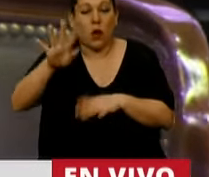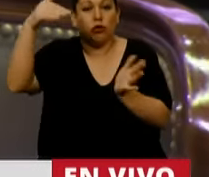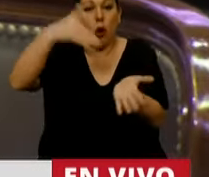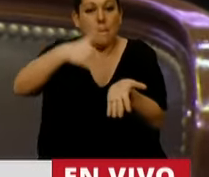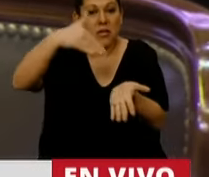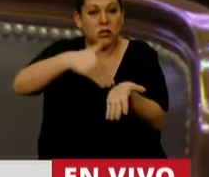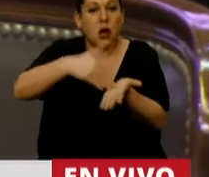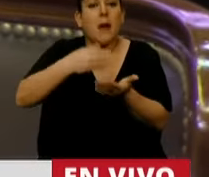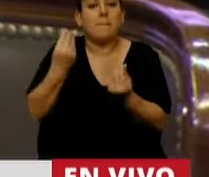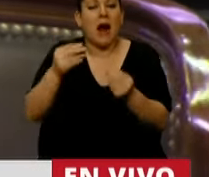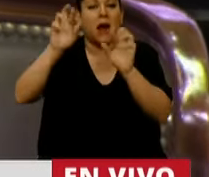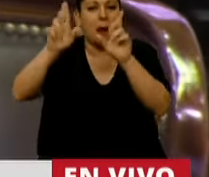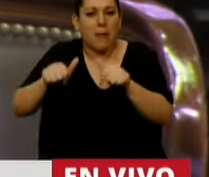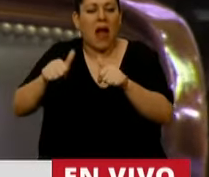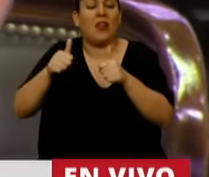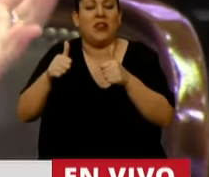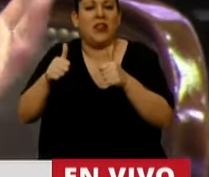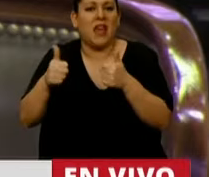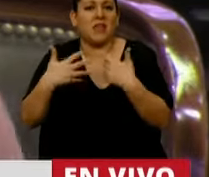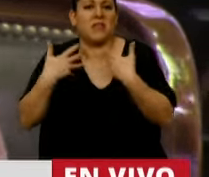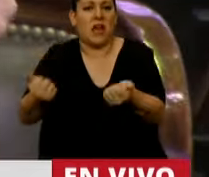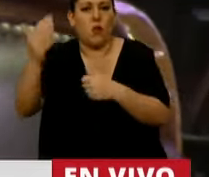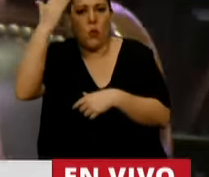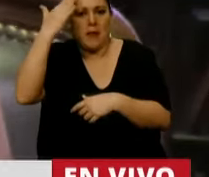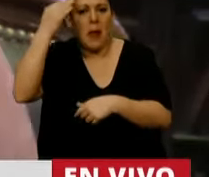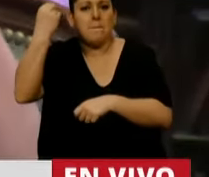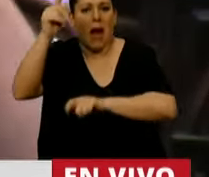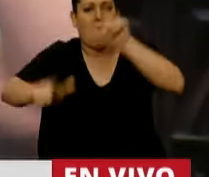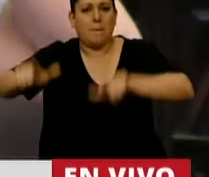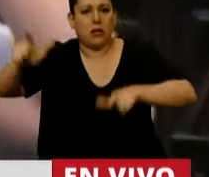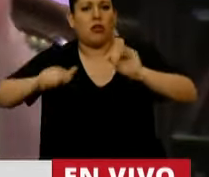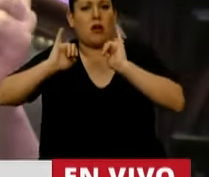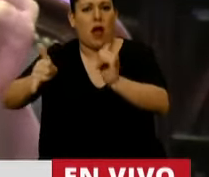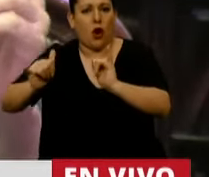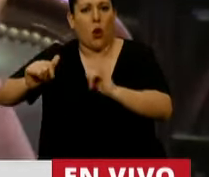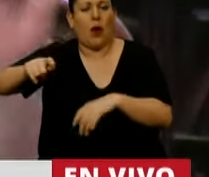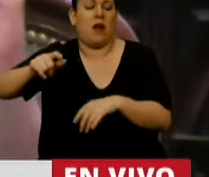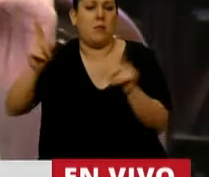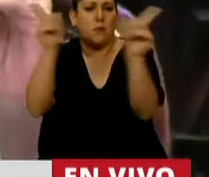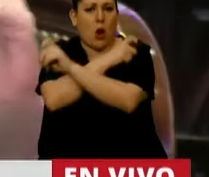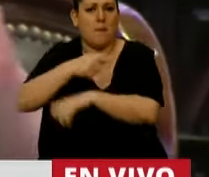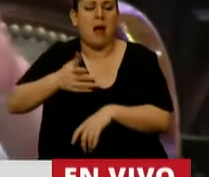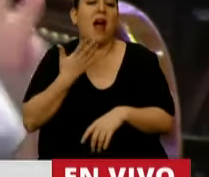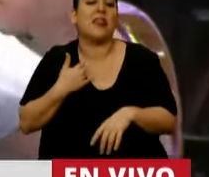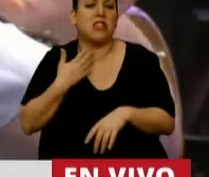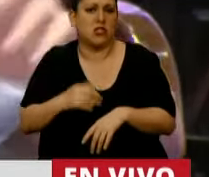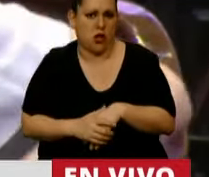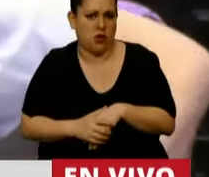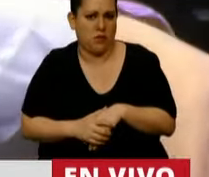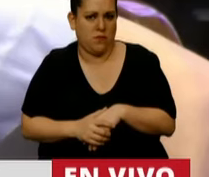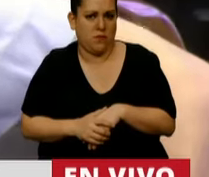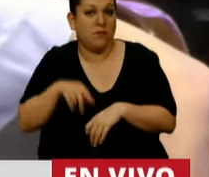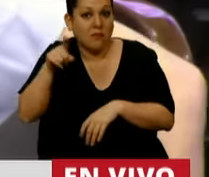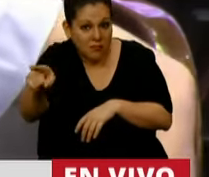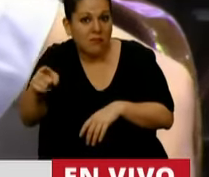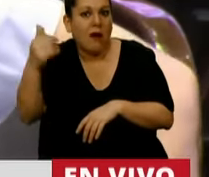para el programa de salud mental para adolescentes con adicciones. 134 millones, lo que tiene una de las bicamerales de baja